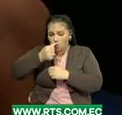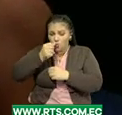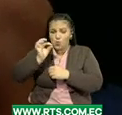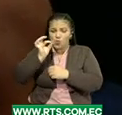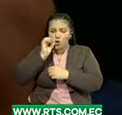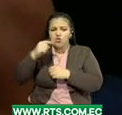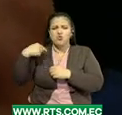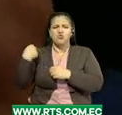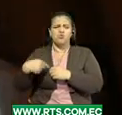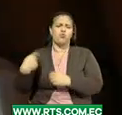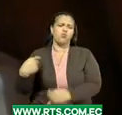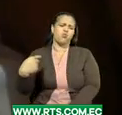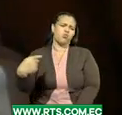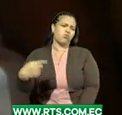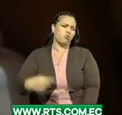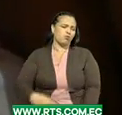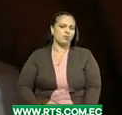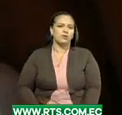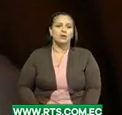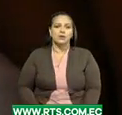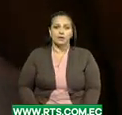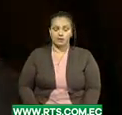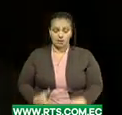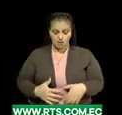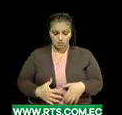y comenzó de